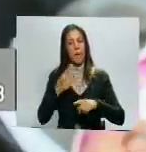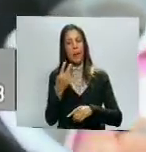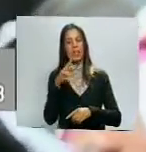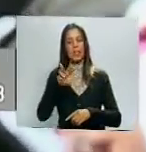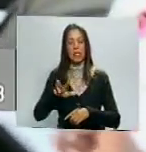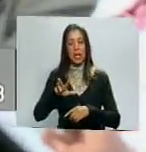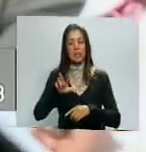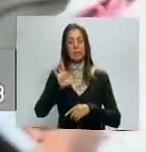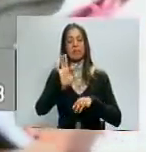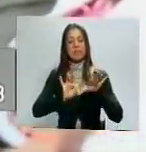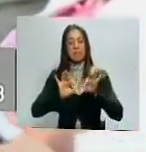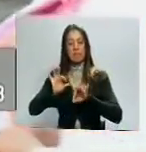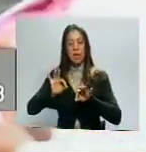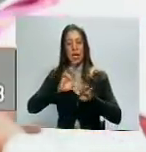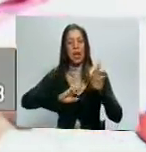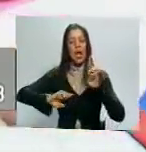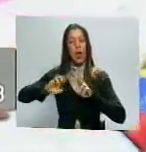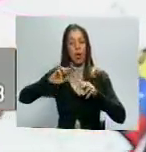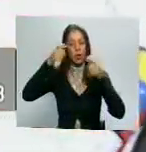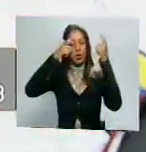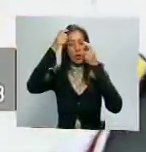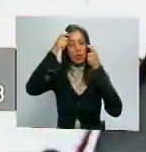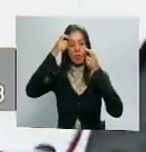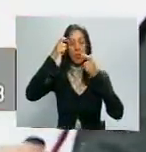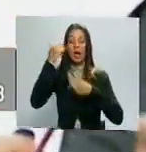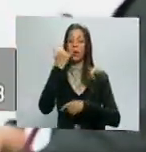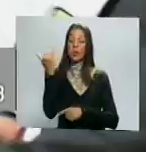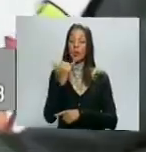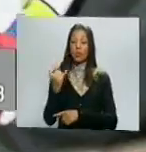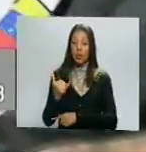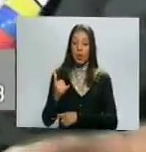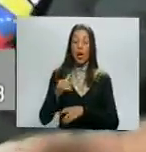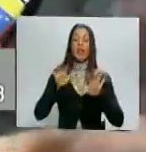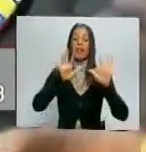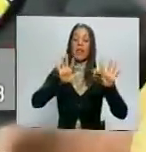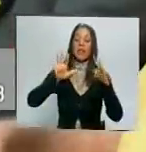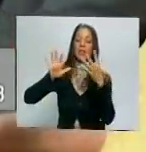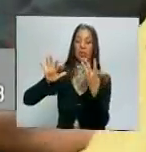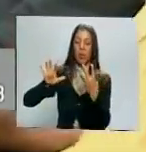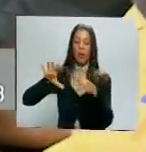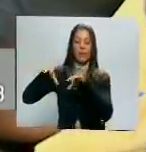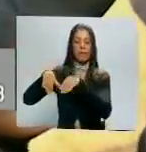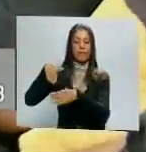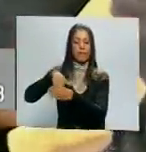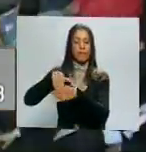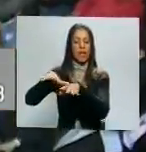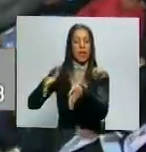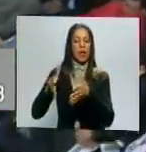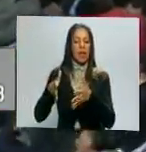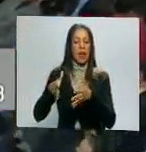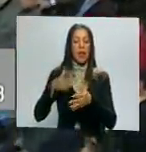19. El número 19 porque ganamos Zulia. 19 gobernaciones de 23.